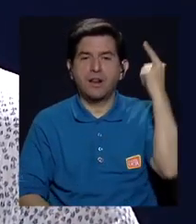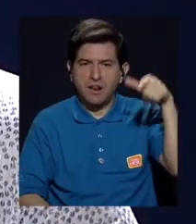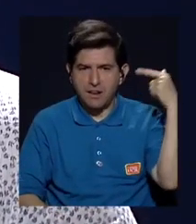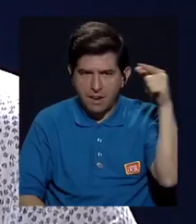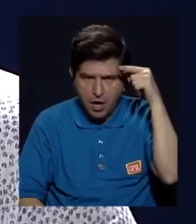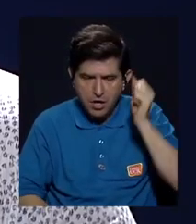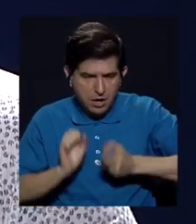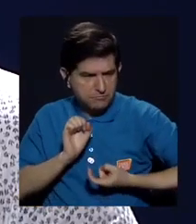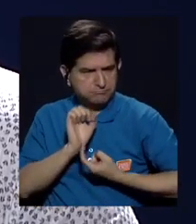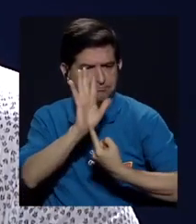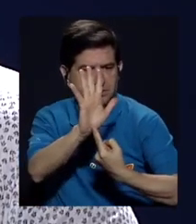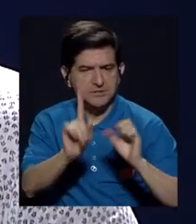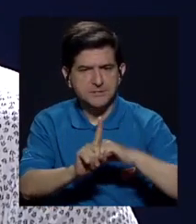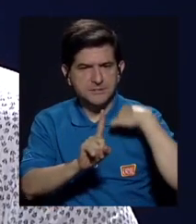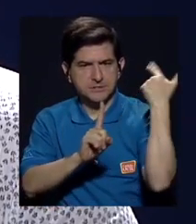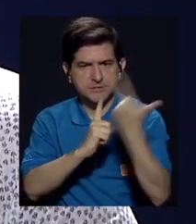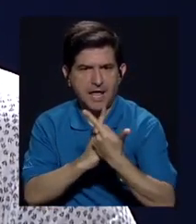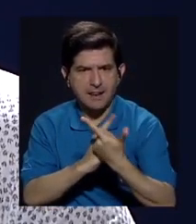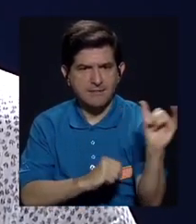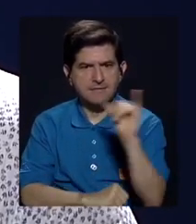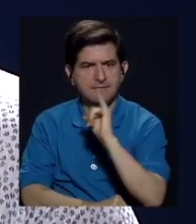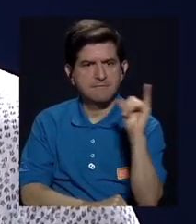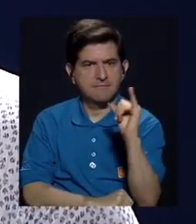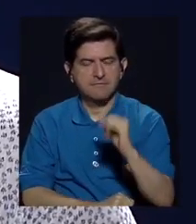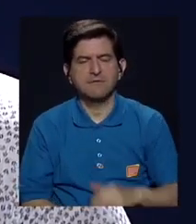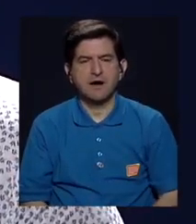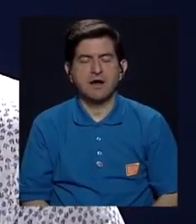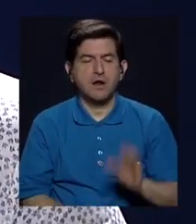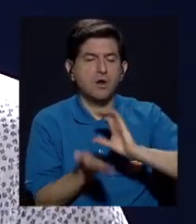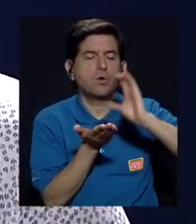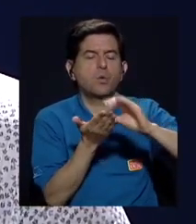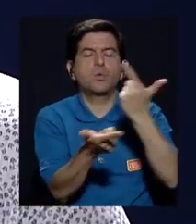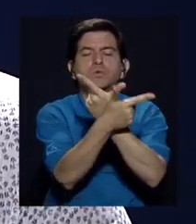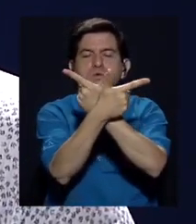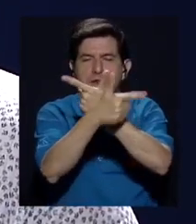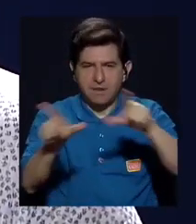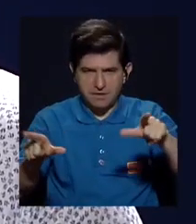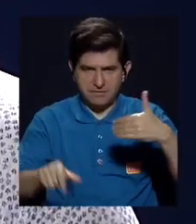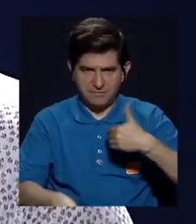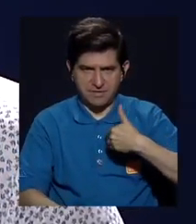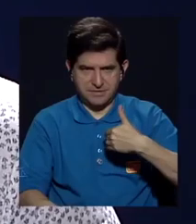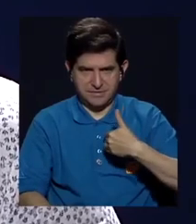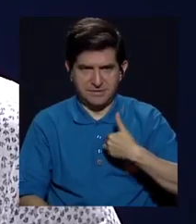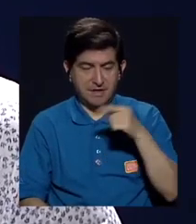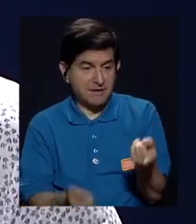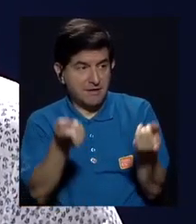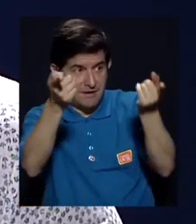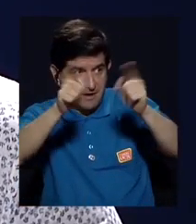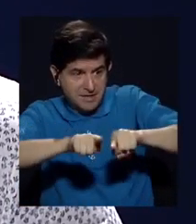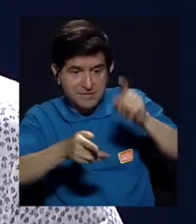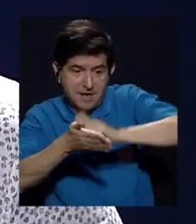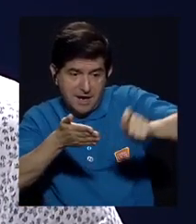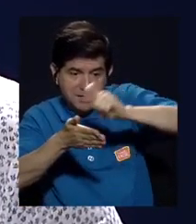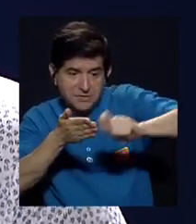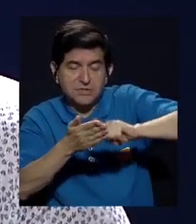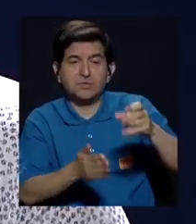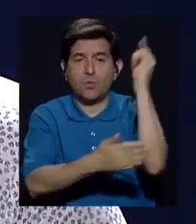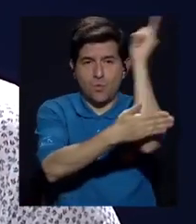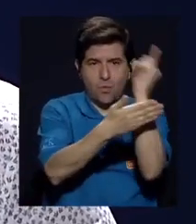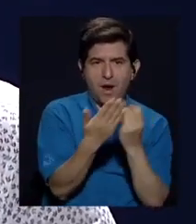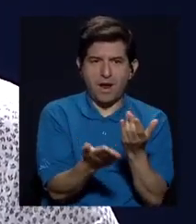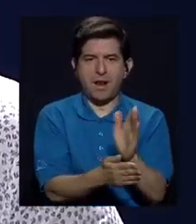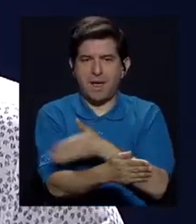Obviamente que la proyección social también con los cursos libres que tiene la Escuela de Artes Musicales son